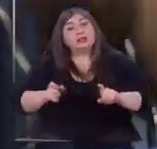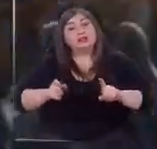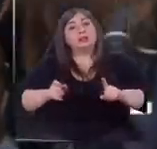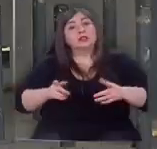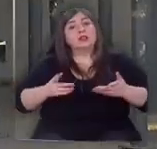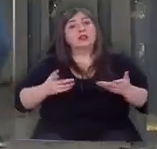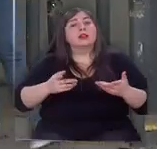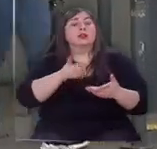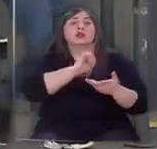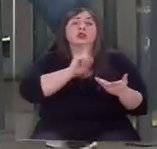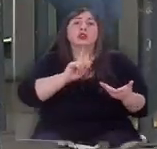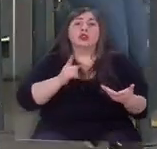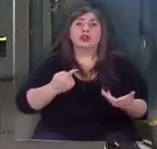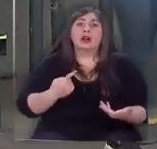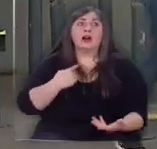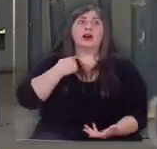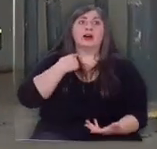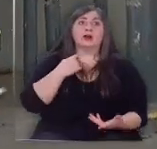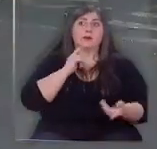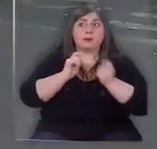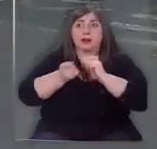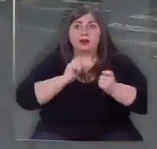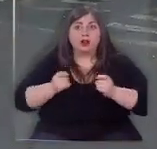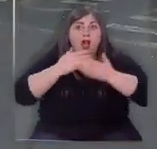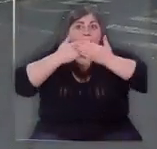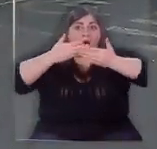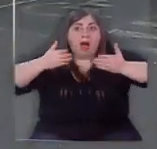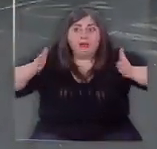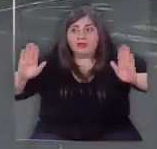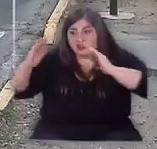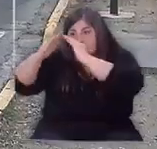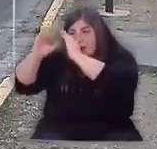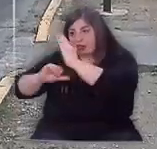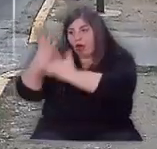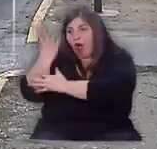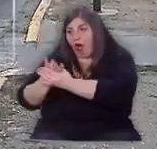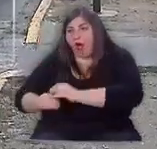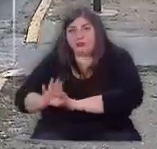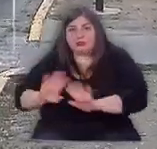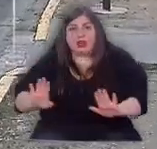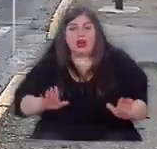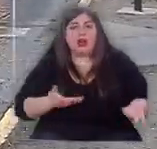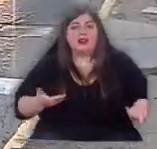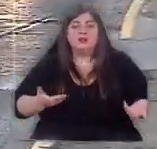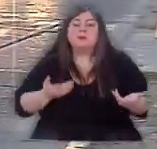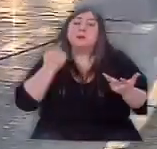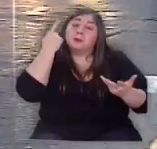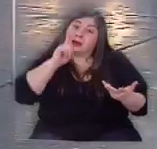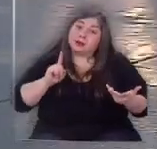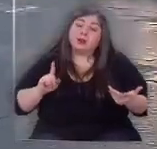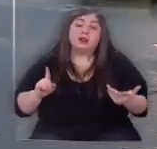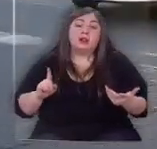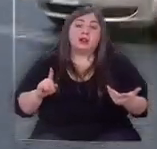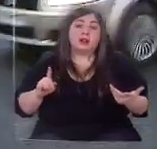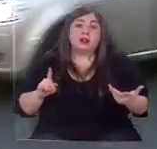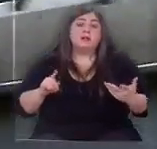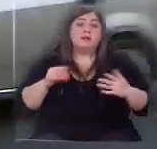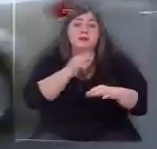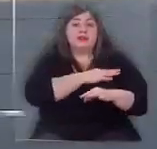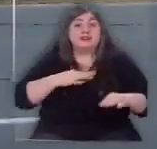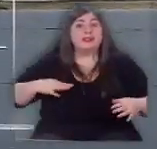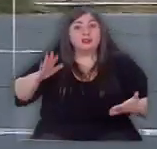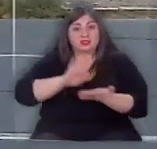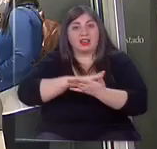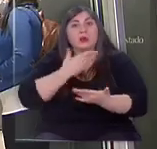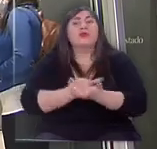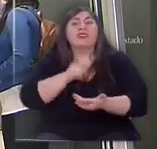no será arriesgado abrir las cuarentenas que se habían establecido. Pero el Ministerio de Salud